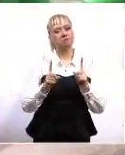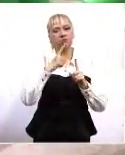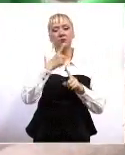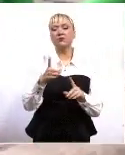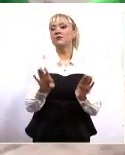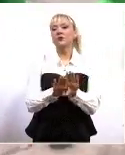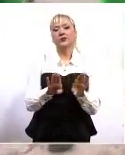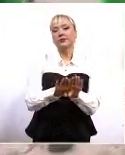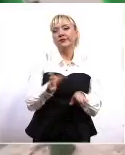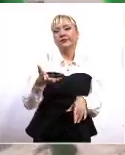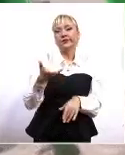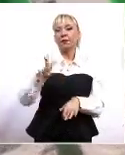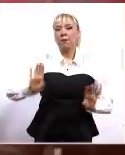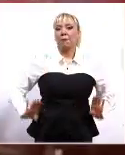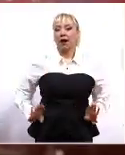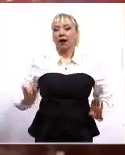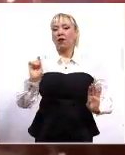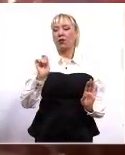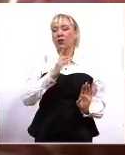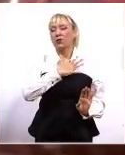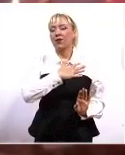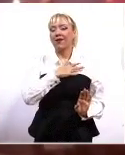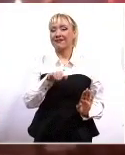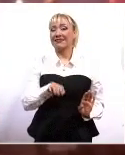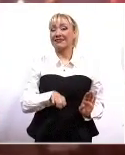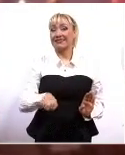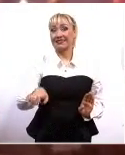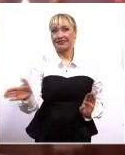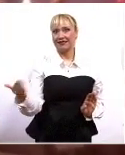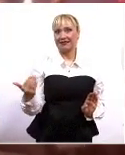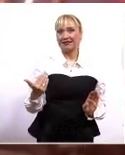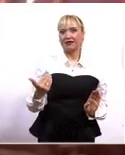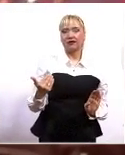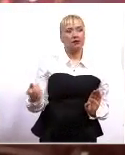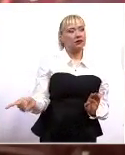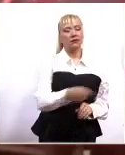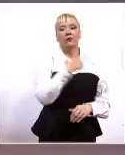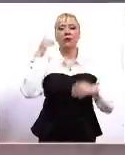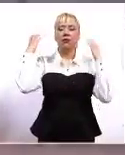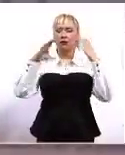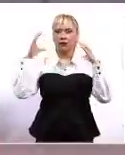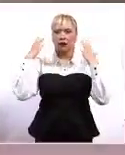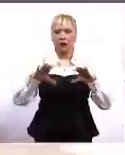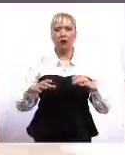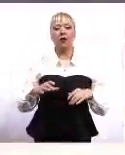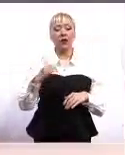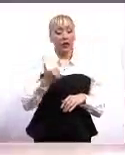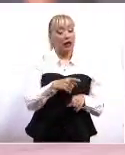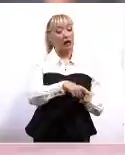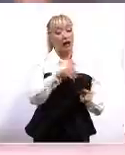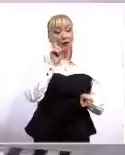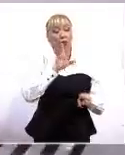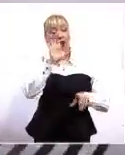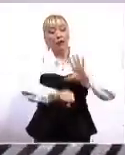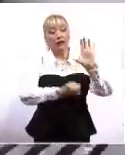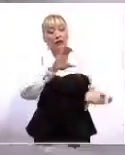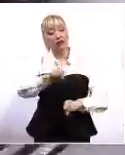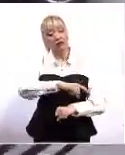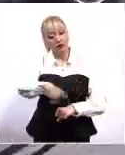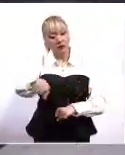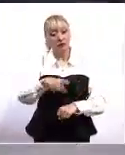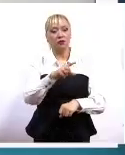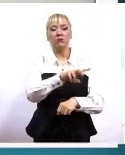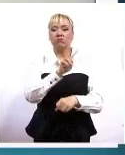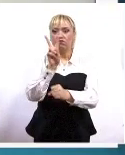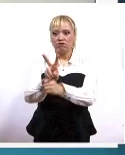la prostitución forzada y que después son obligadas a participar en el delito de trata, enganchando a otras mujeres o